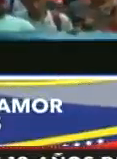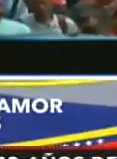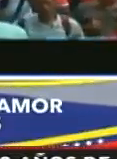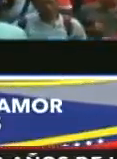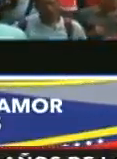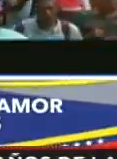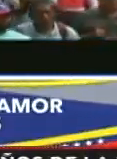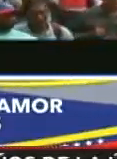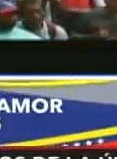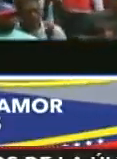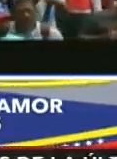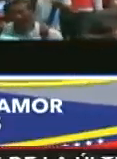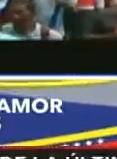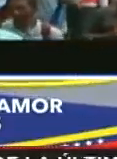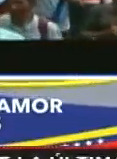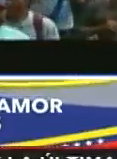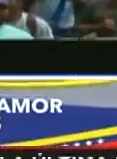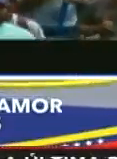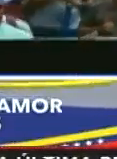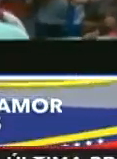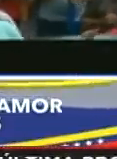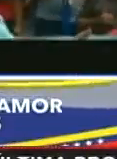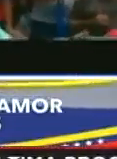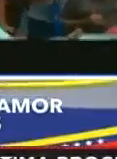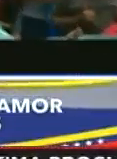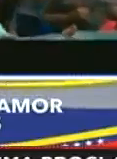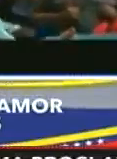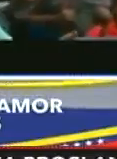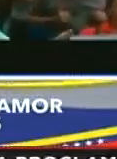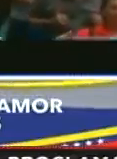aquel hecho inédito,